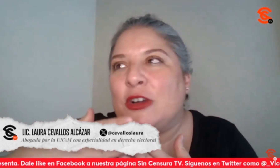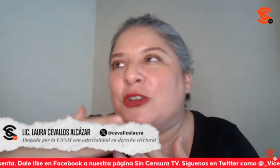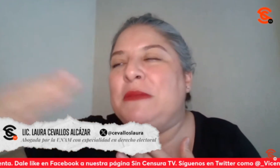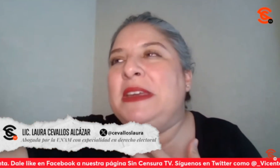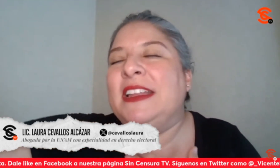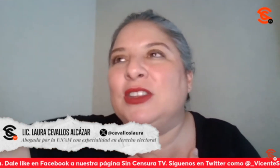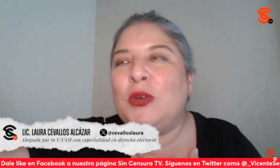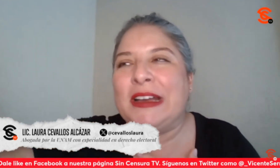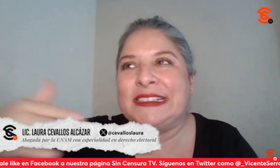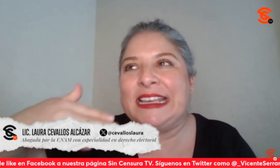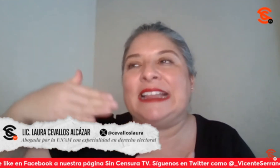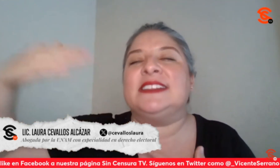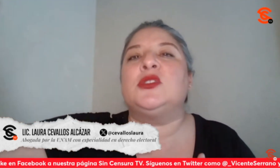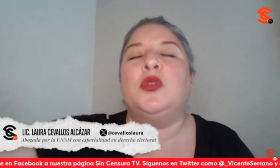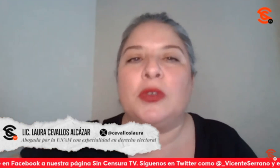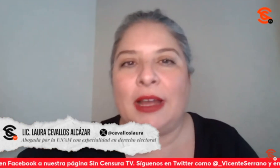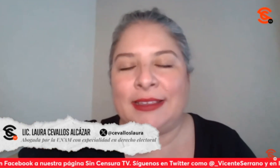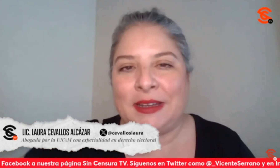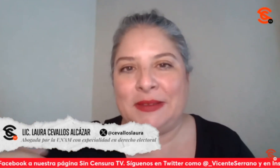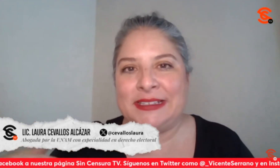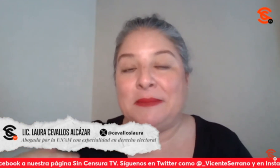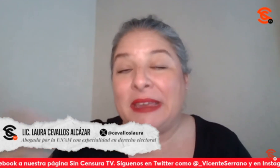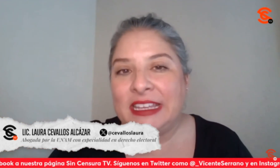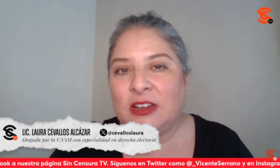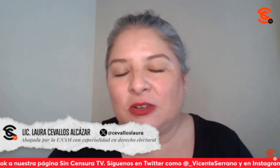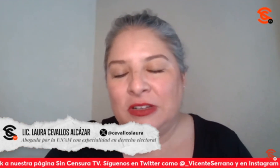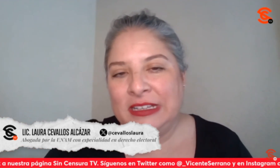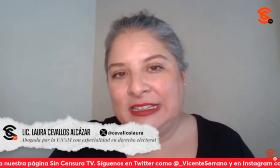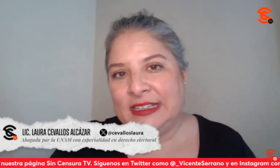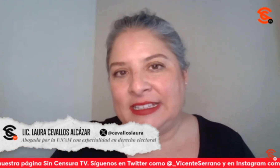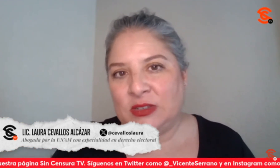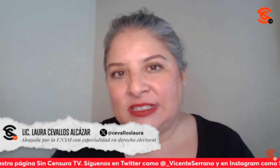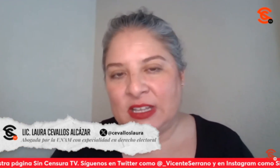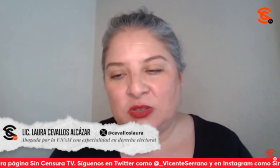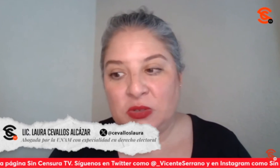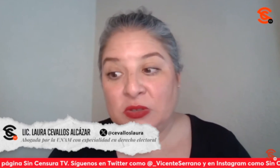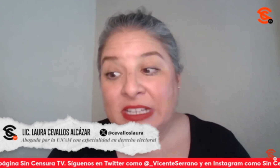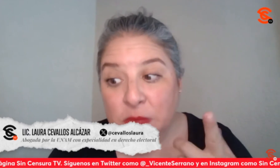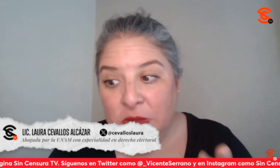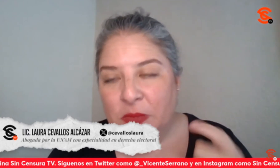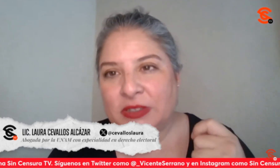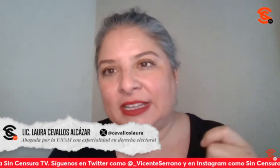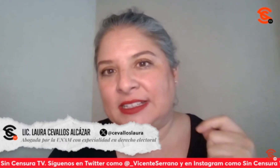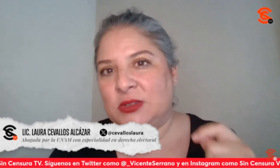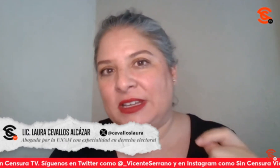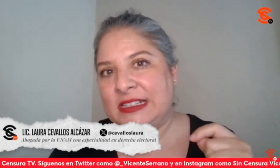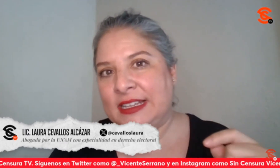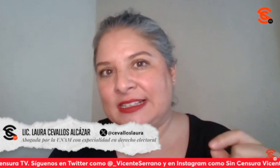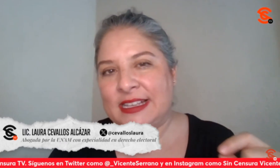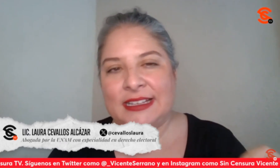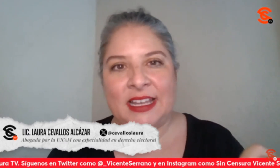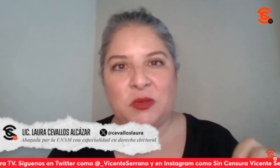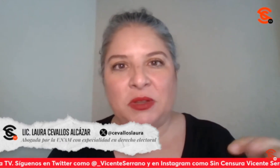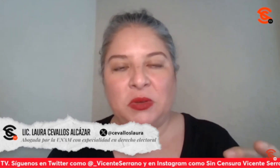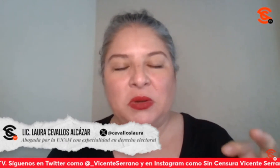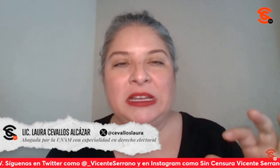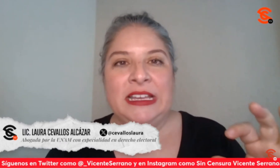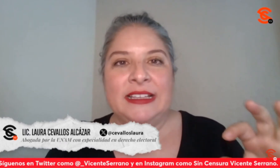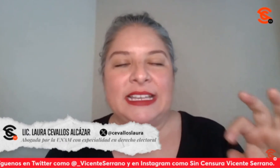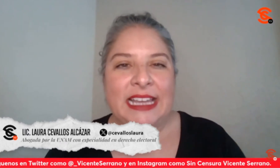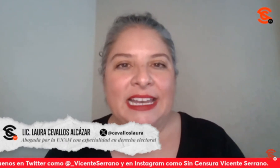ese corrimiento hacia el sur a través de México desde los Estados Unidos. Es muy importante esto que dice Ken Salazar